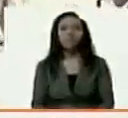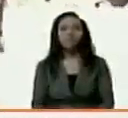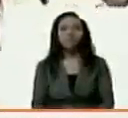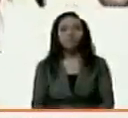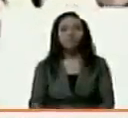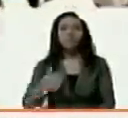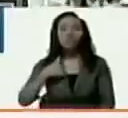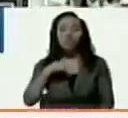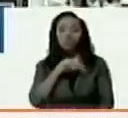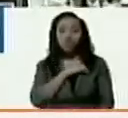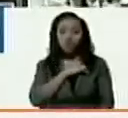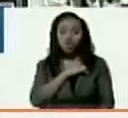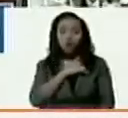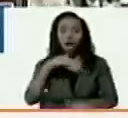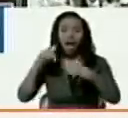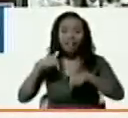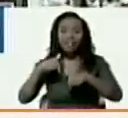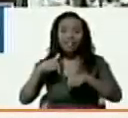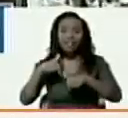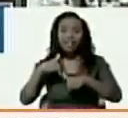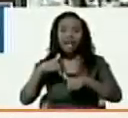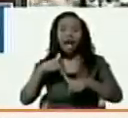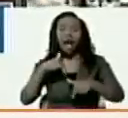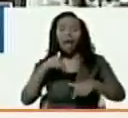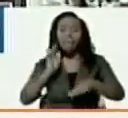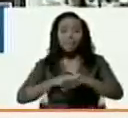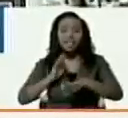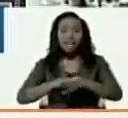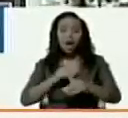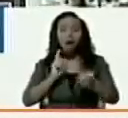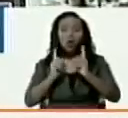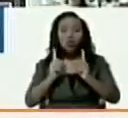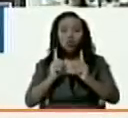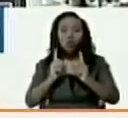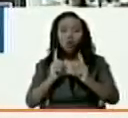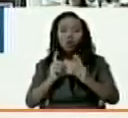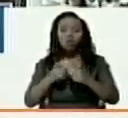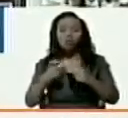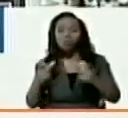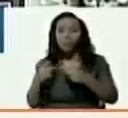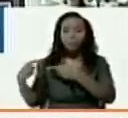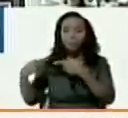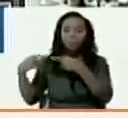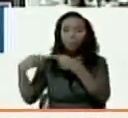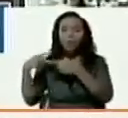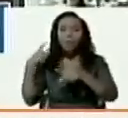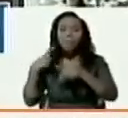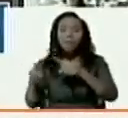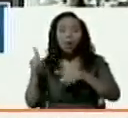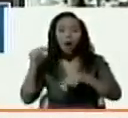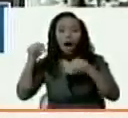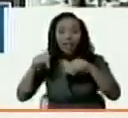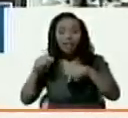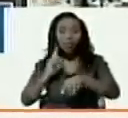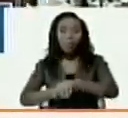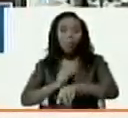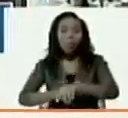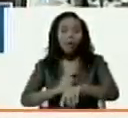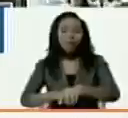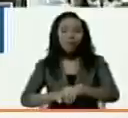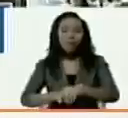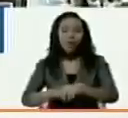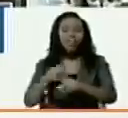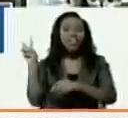hemos pasado por situaciones de desencuentro, de peleas, pero en estos momentos que Venezuela está siendo